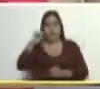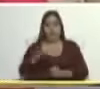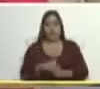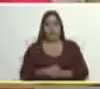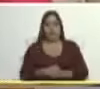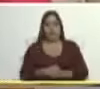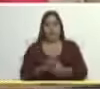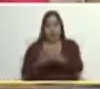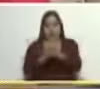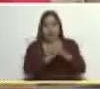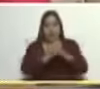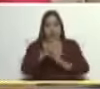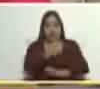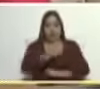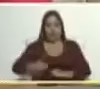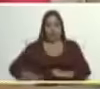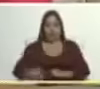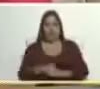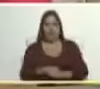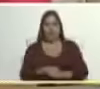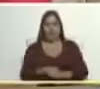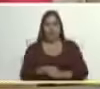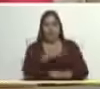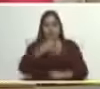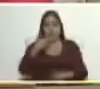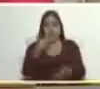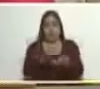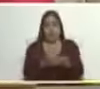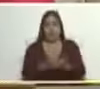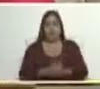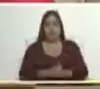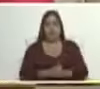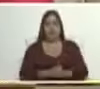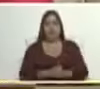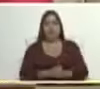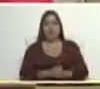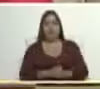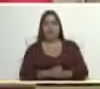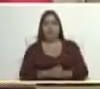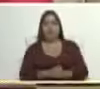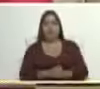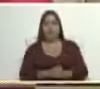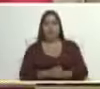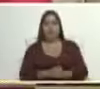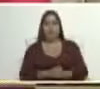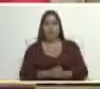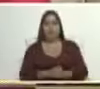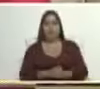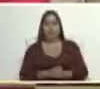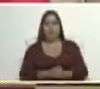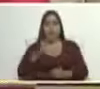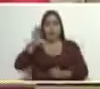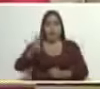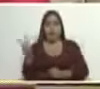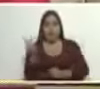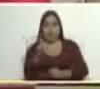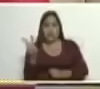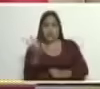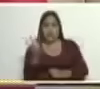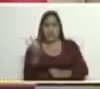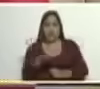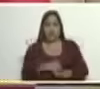colleagues, colegas. I want to thank, quiero agradecer the Bolivarian Republic of a la